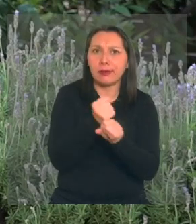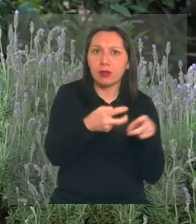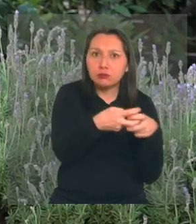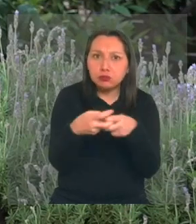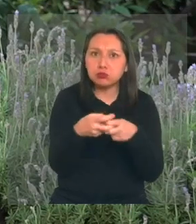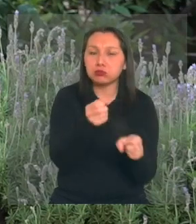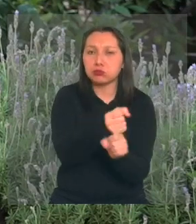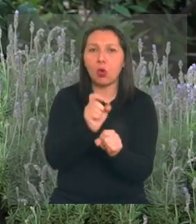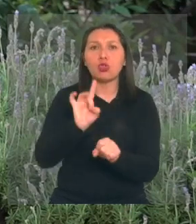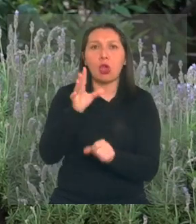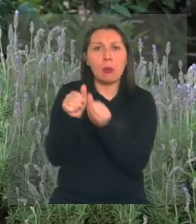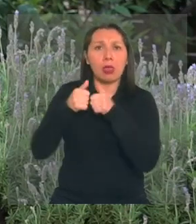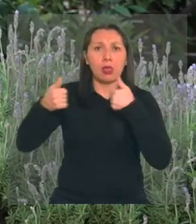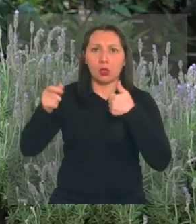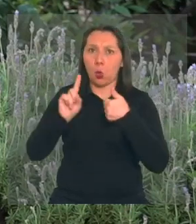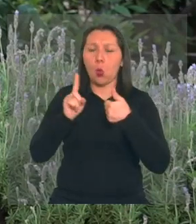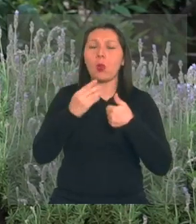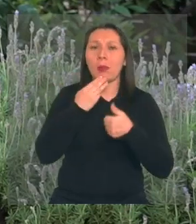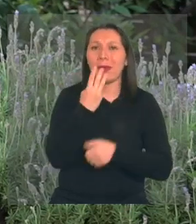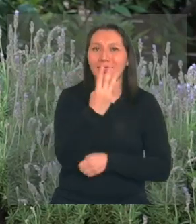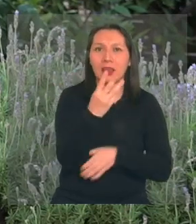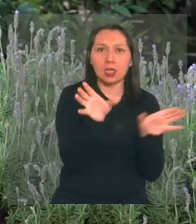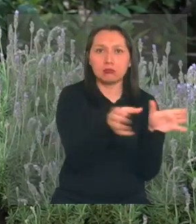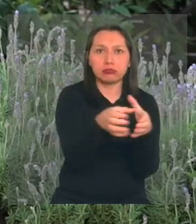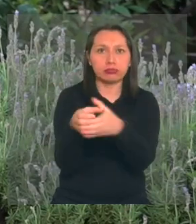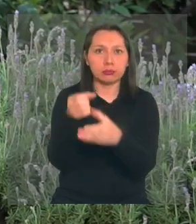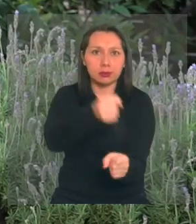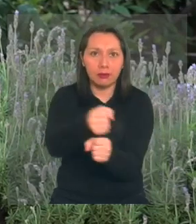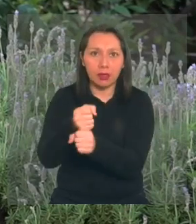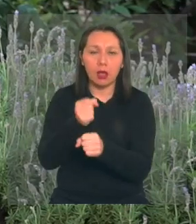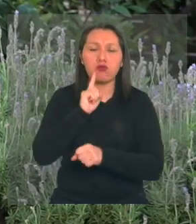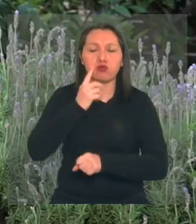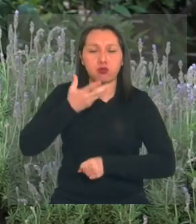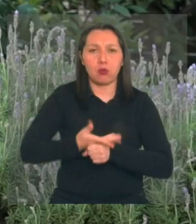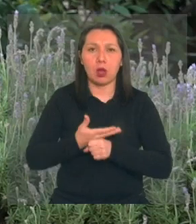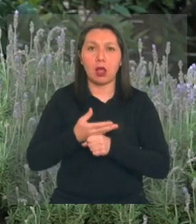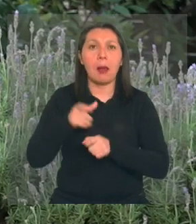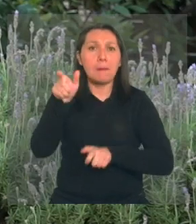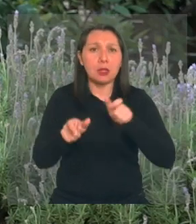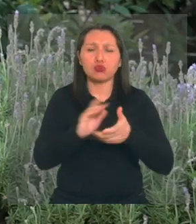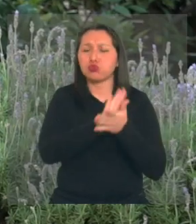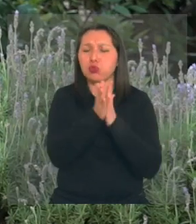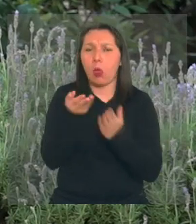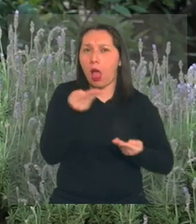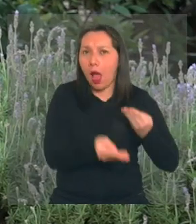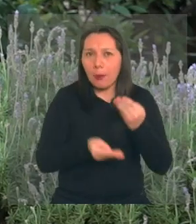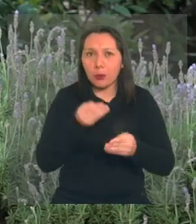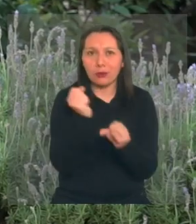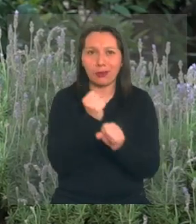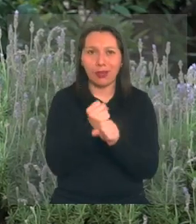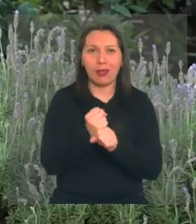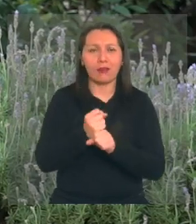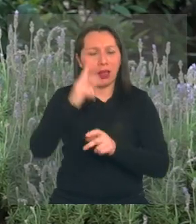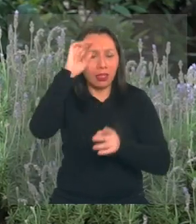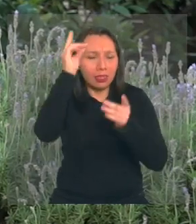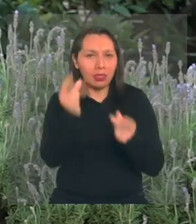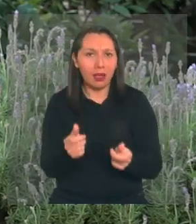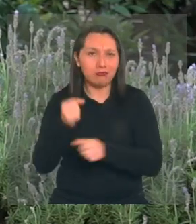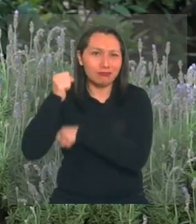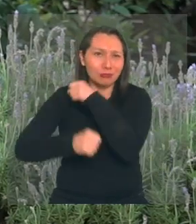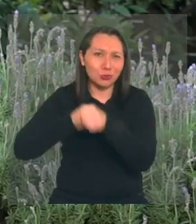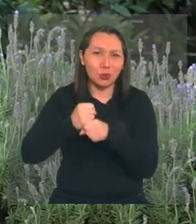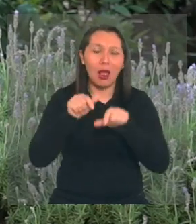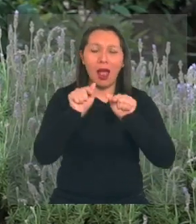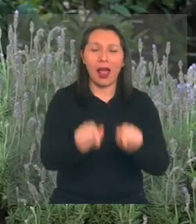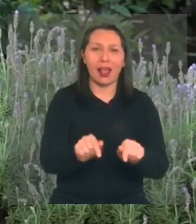no solamente con el directorio, sino que con los tres sindicatos que tiene, y con toda la gente que ha podido aportar con su trabajo, con su talento, durante años